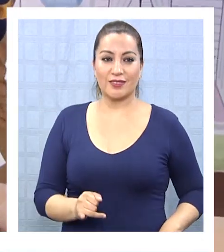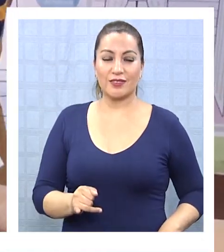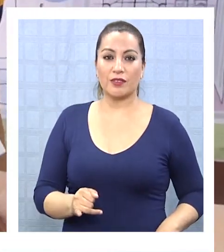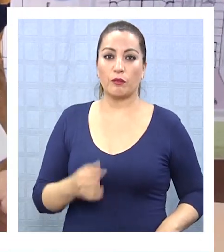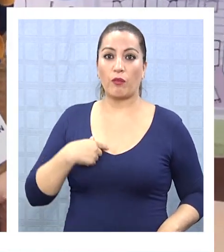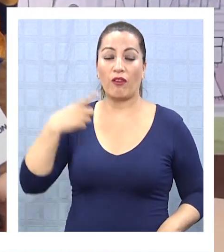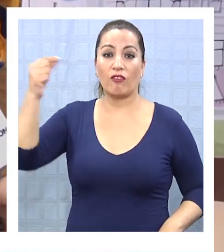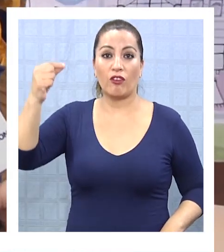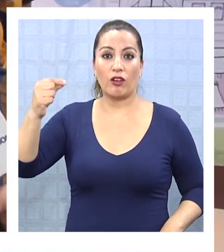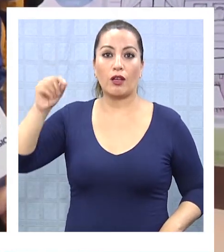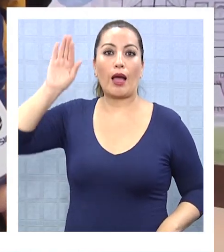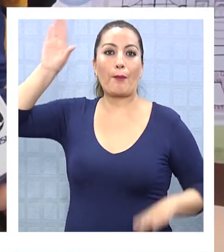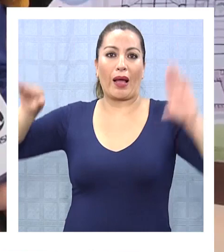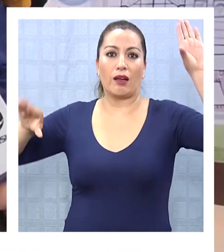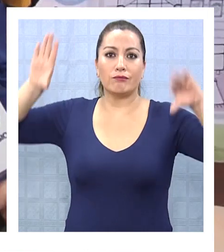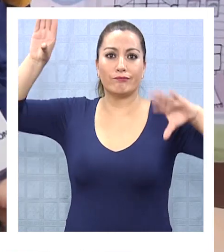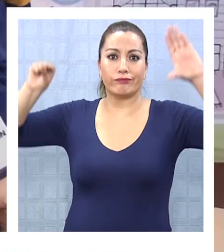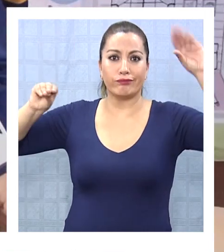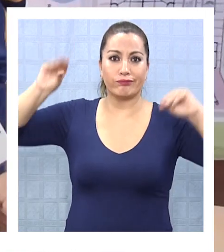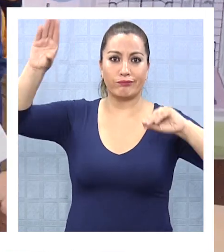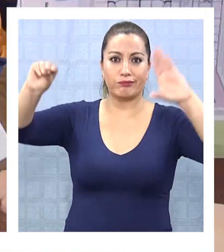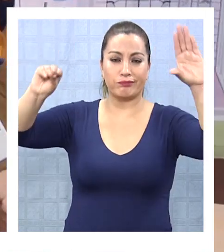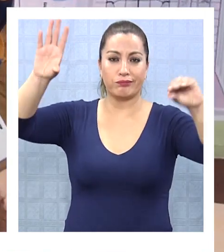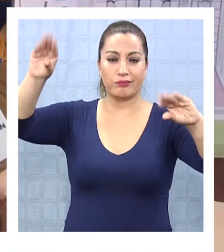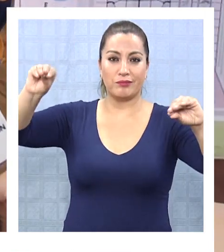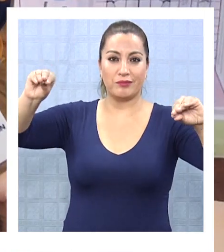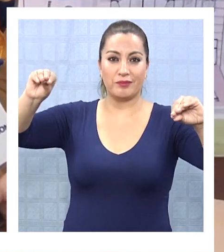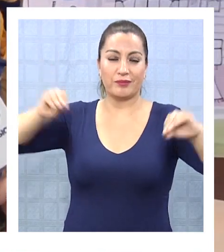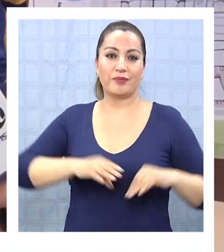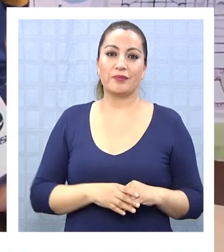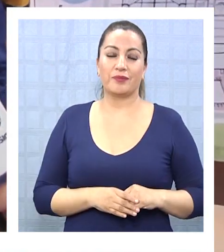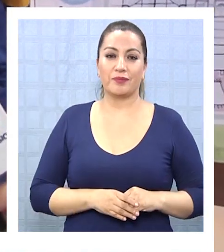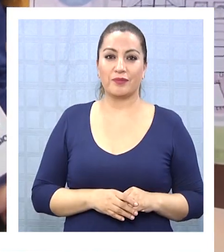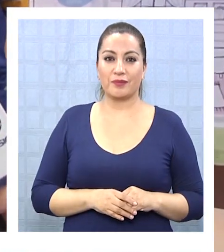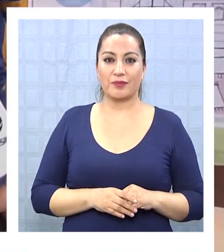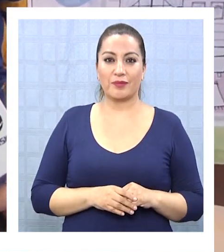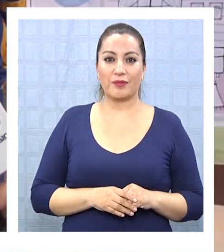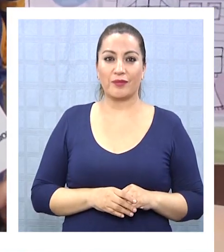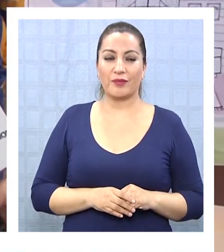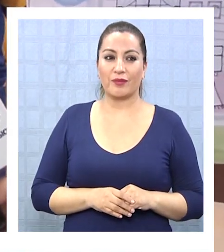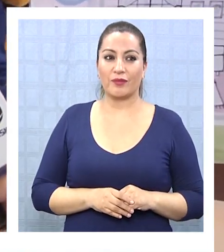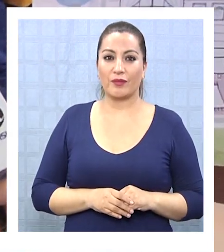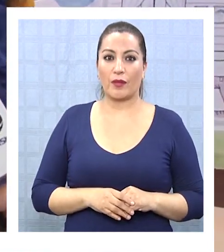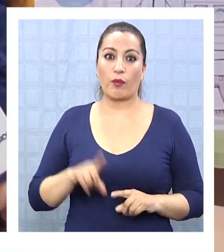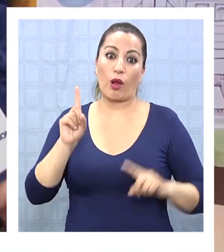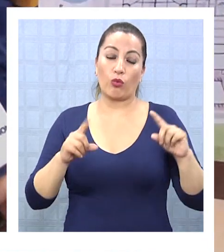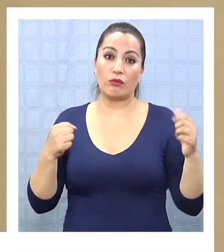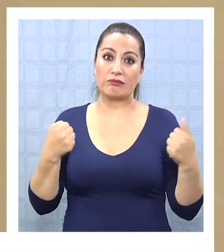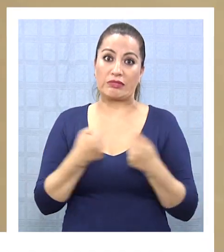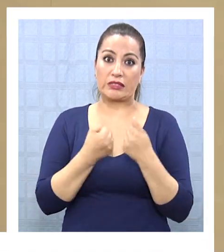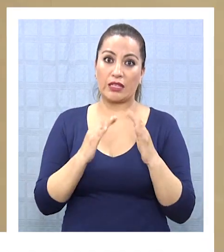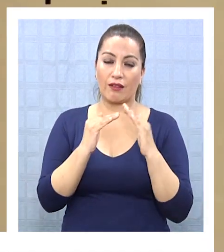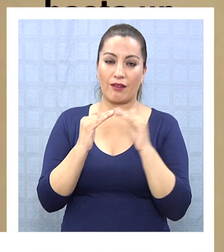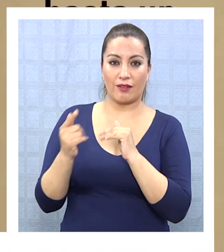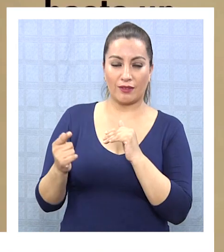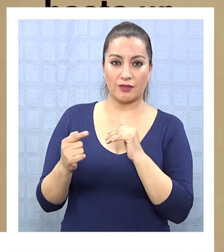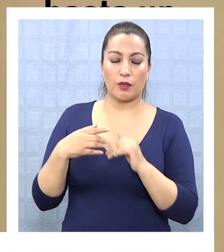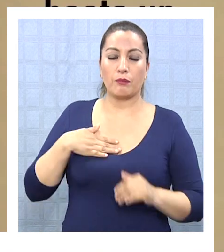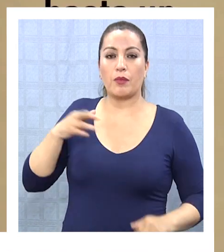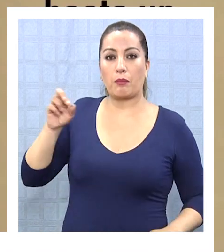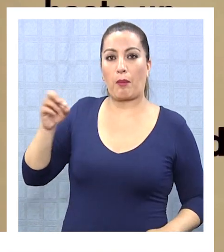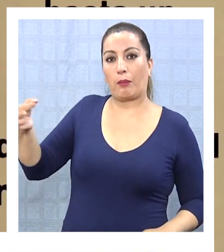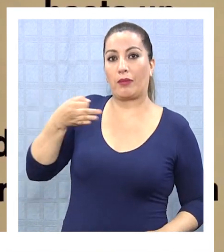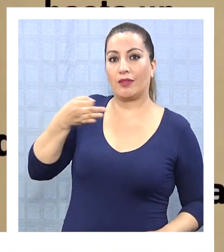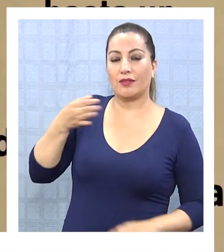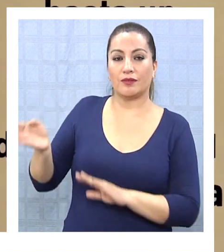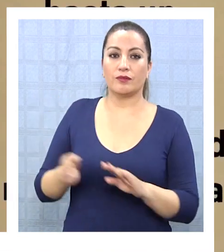cosas para que el foco no se apague y pase algo accidente en la casa y mi papá igual me dice. Cambio al foco